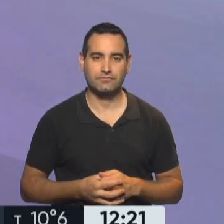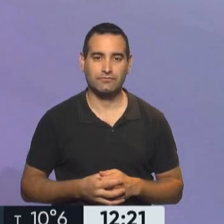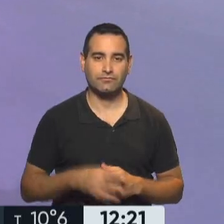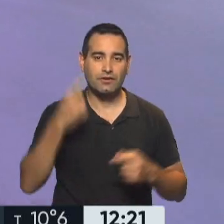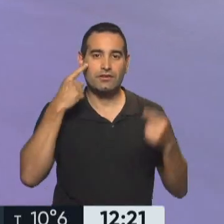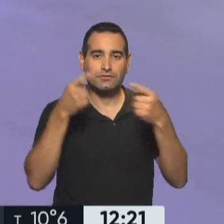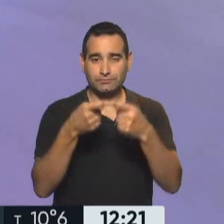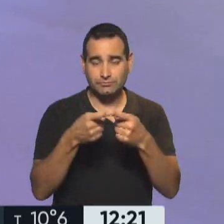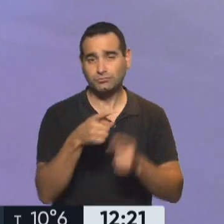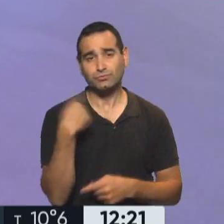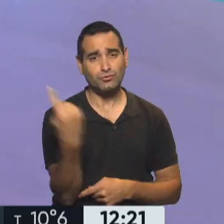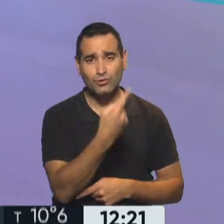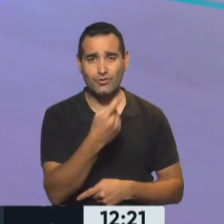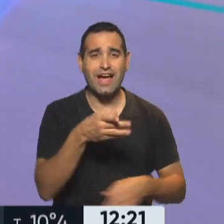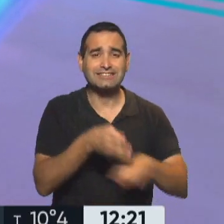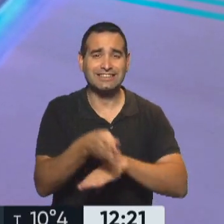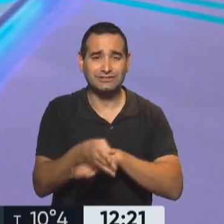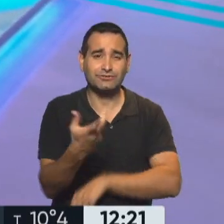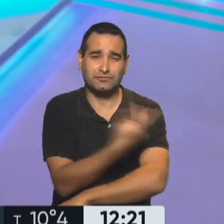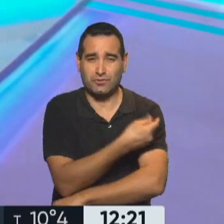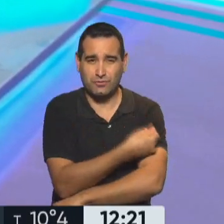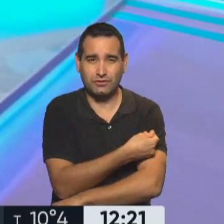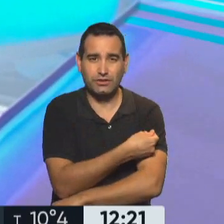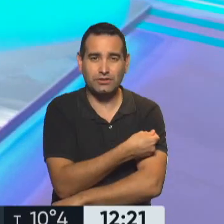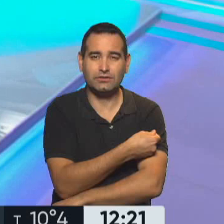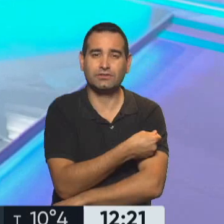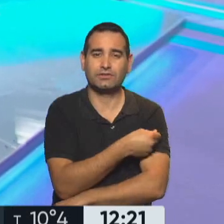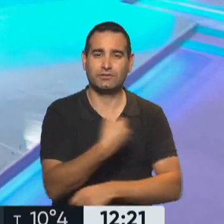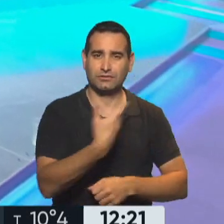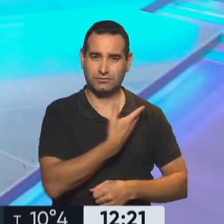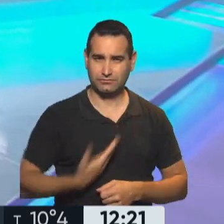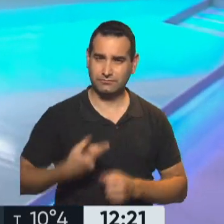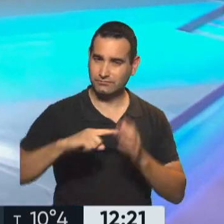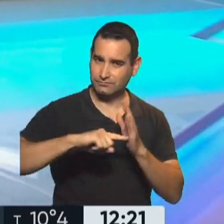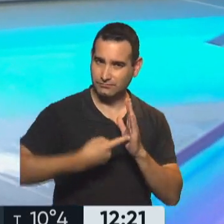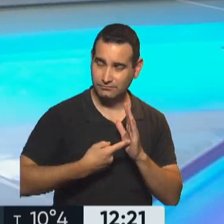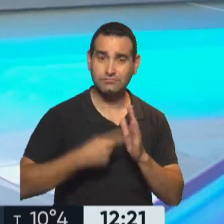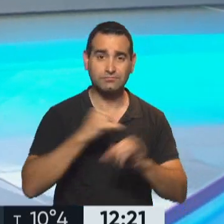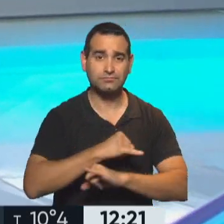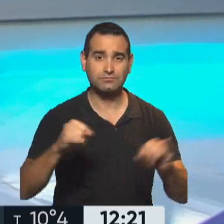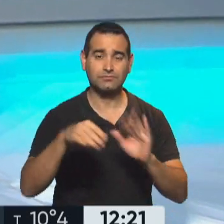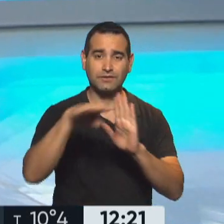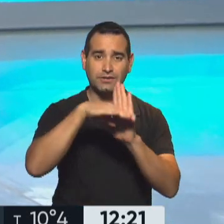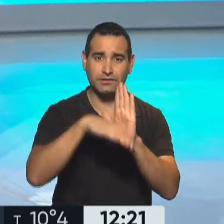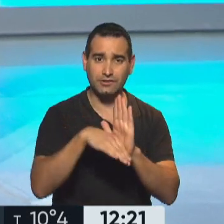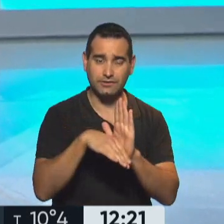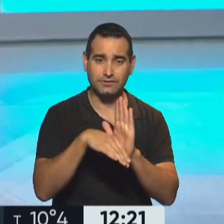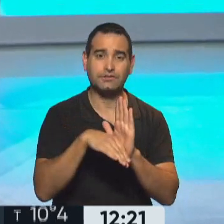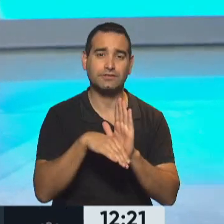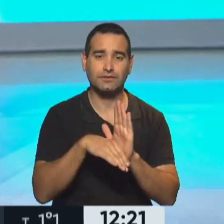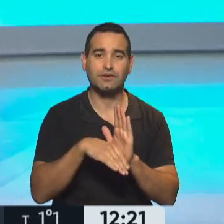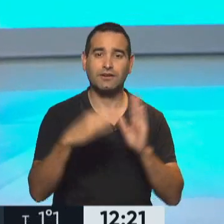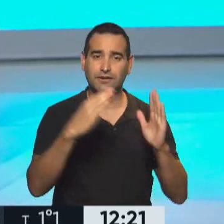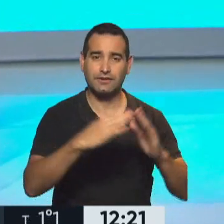El objetivo es que todos puedan acceder a una vacuna y en este sentido el gobierno de la provincia de Buenos Aires lanzó un programa, un plan casa